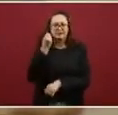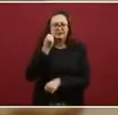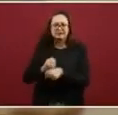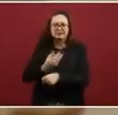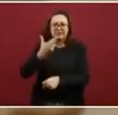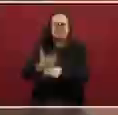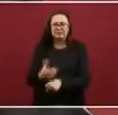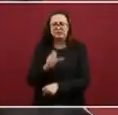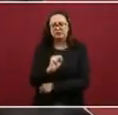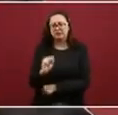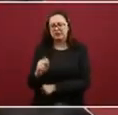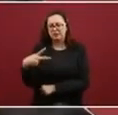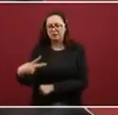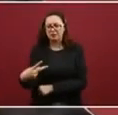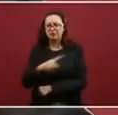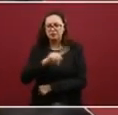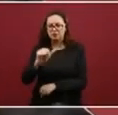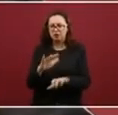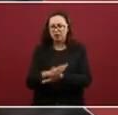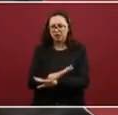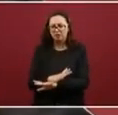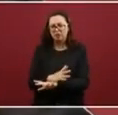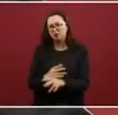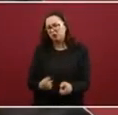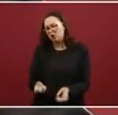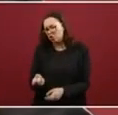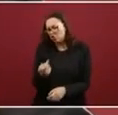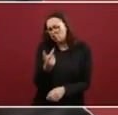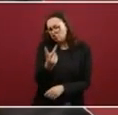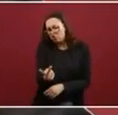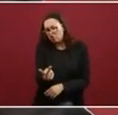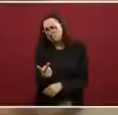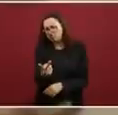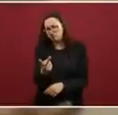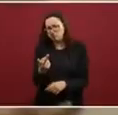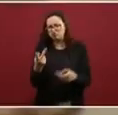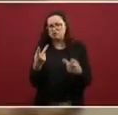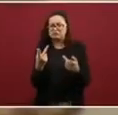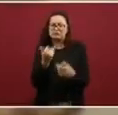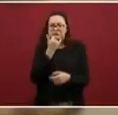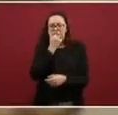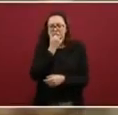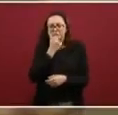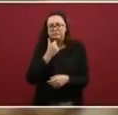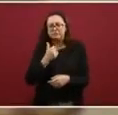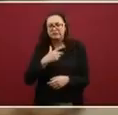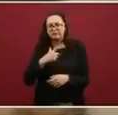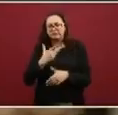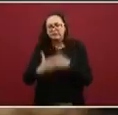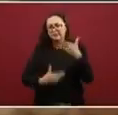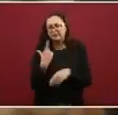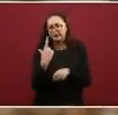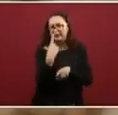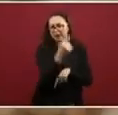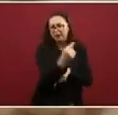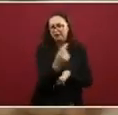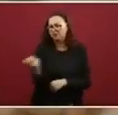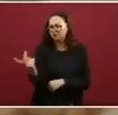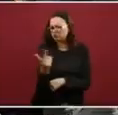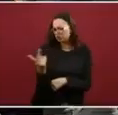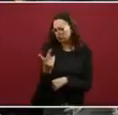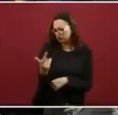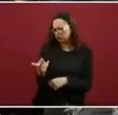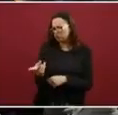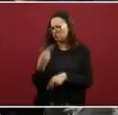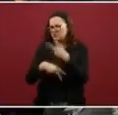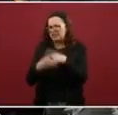Pública cuando hubo el cambio con usted. Estos dos funcionarios que lamentablemente ahorita se tuvieron que retirar, ¿qué labor van a jugar? Porque sí